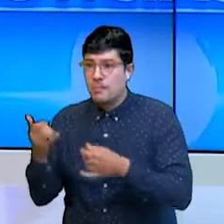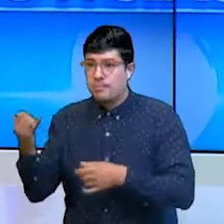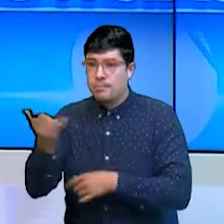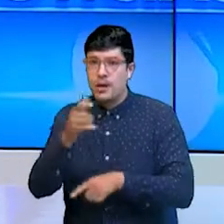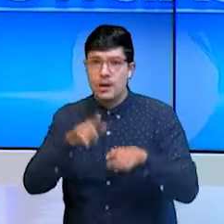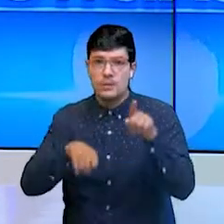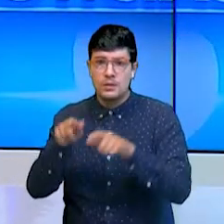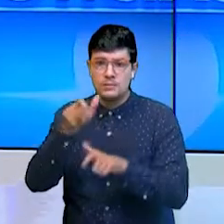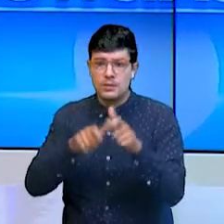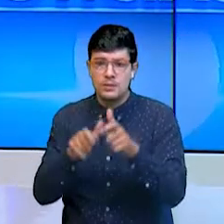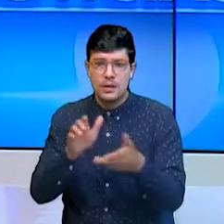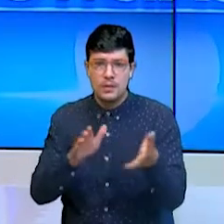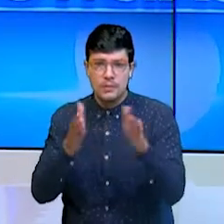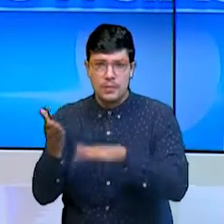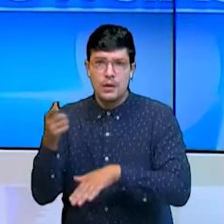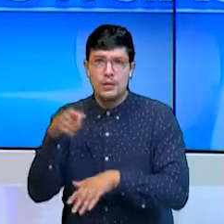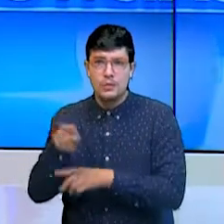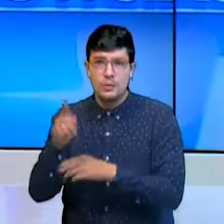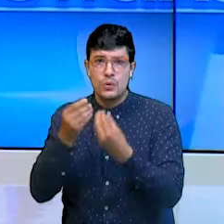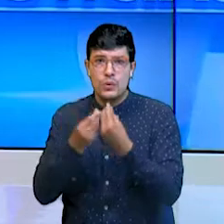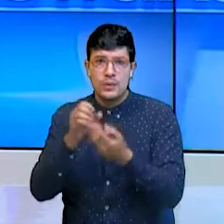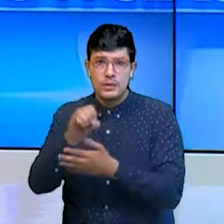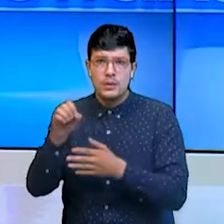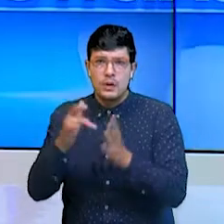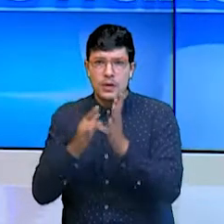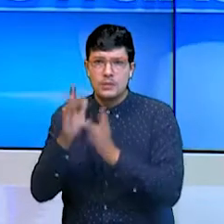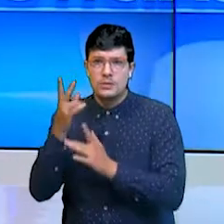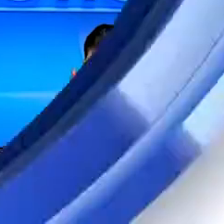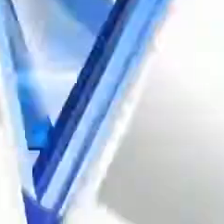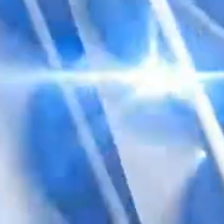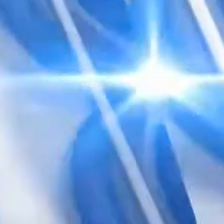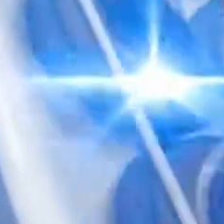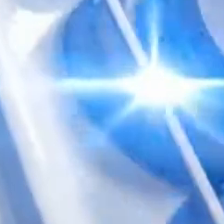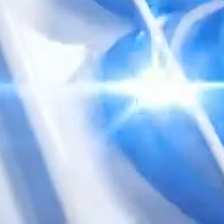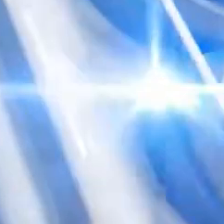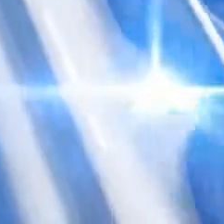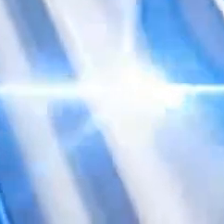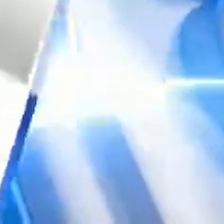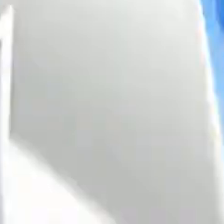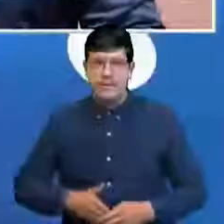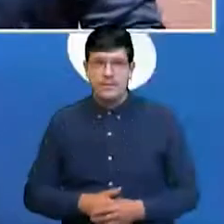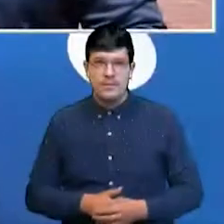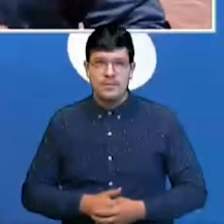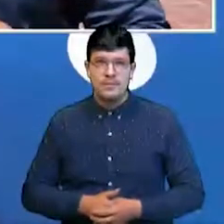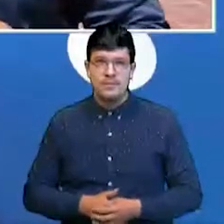algunas muertes. Nuestro compañero Jesús Zúñiga nos amplía esta información. Jesús, adelante.